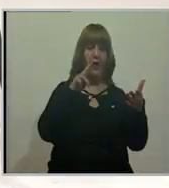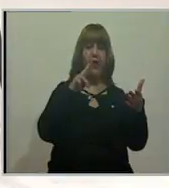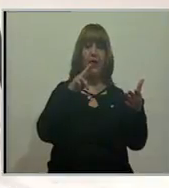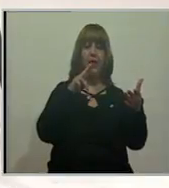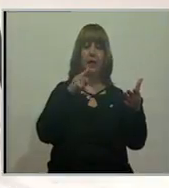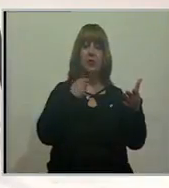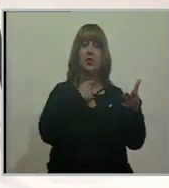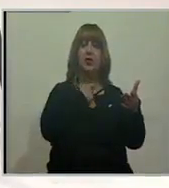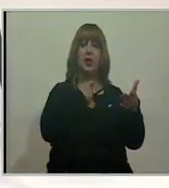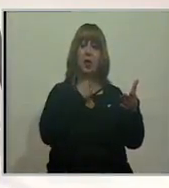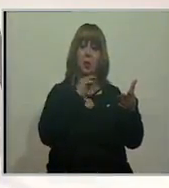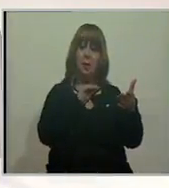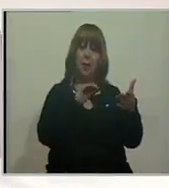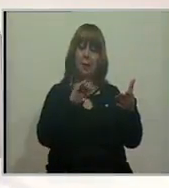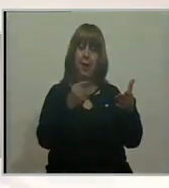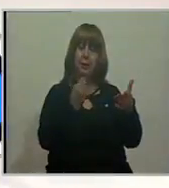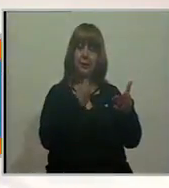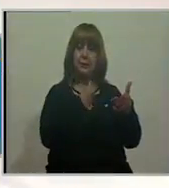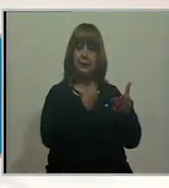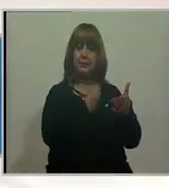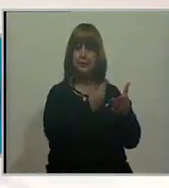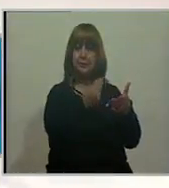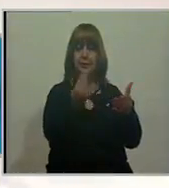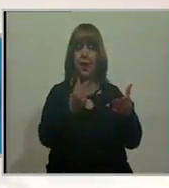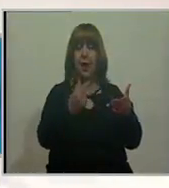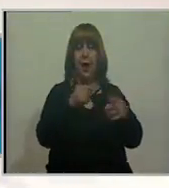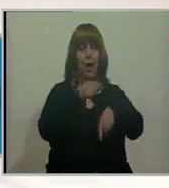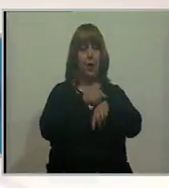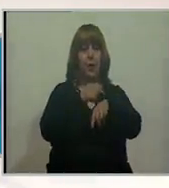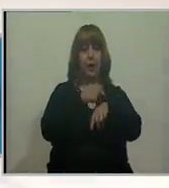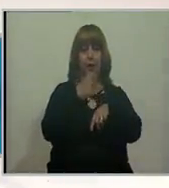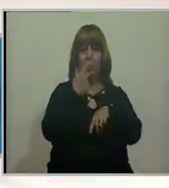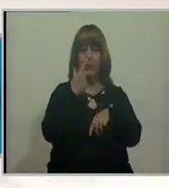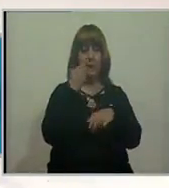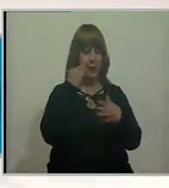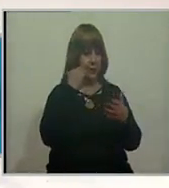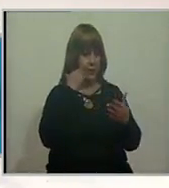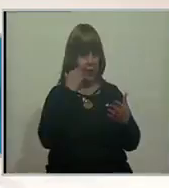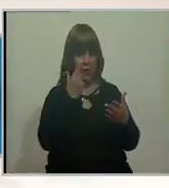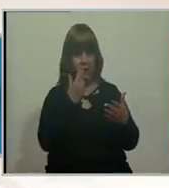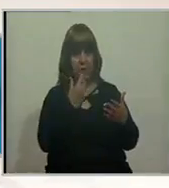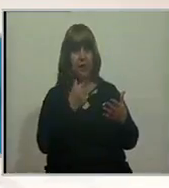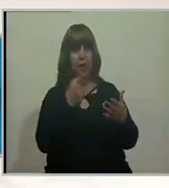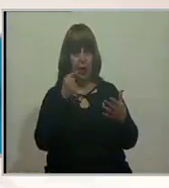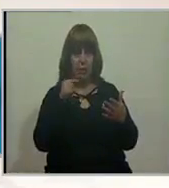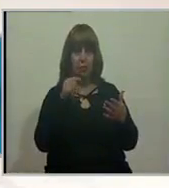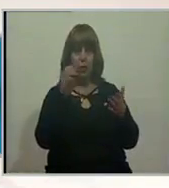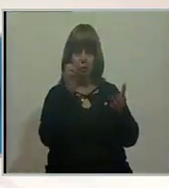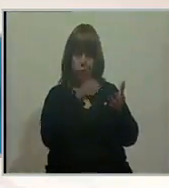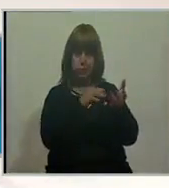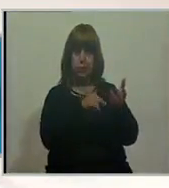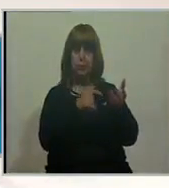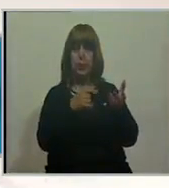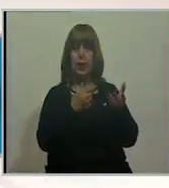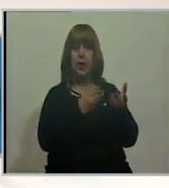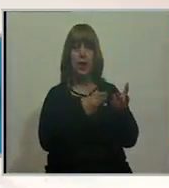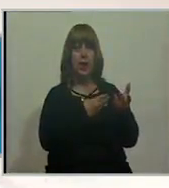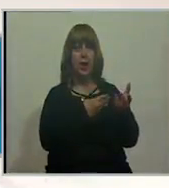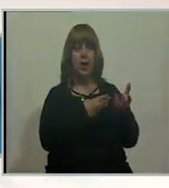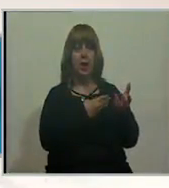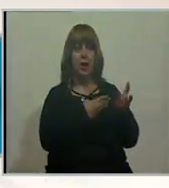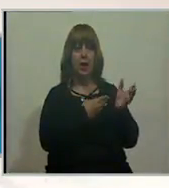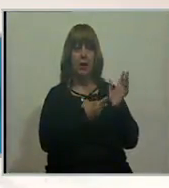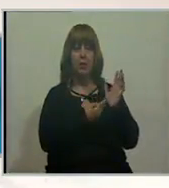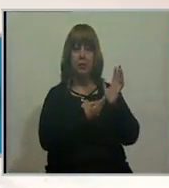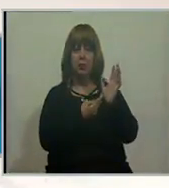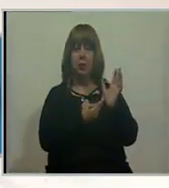más presencia policial en el centro, sobre todo en el horario de la siesta. Y el video muestra, en un ratito lo vamos a bajar, Fede, para compartirlo con nuestros televidentes. Muestra